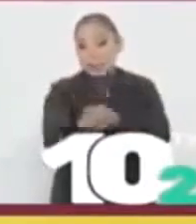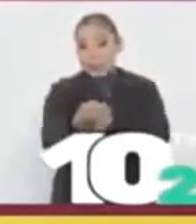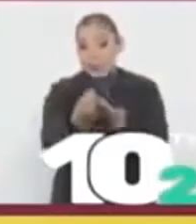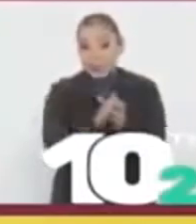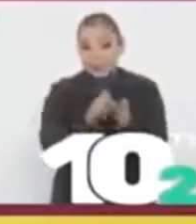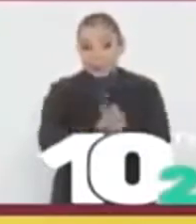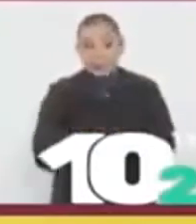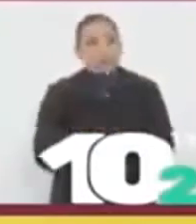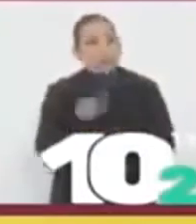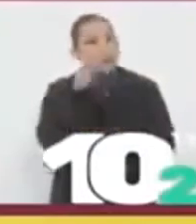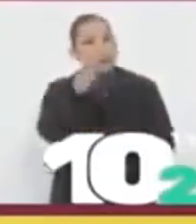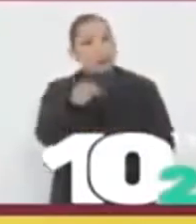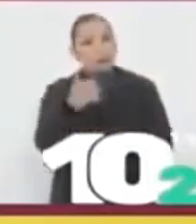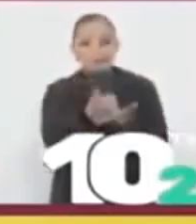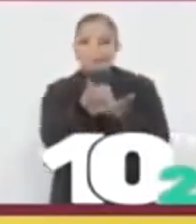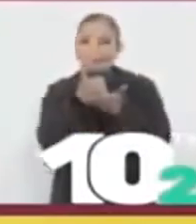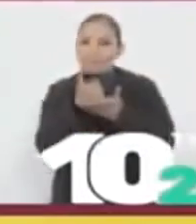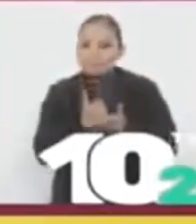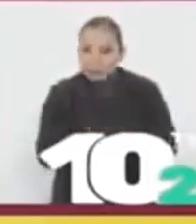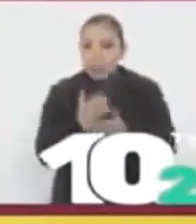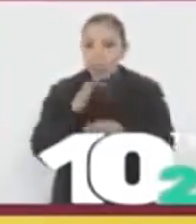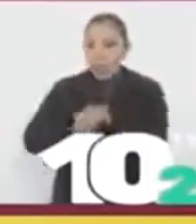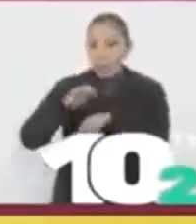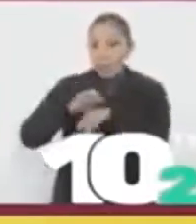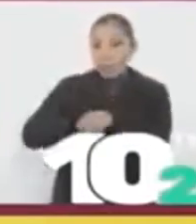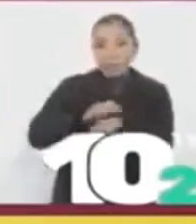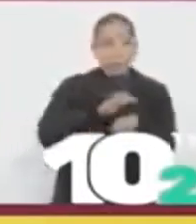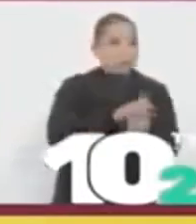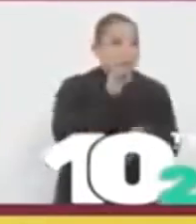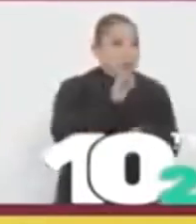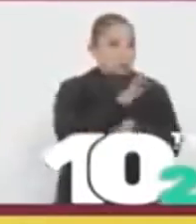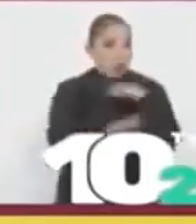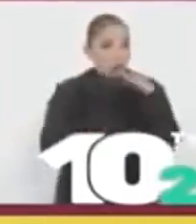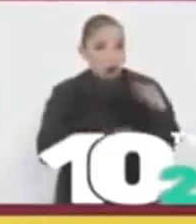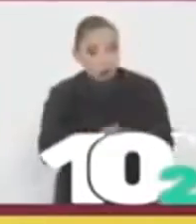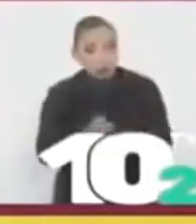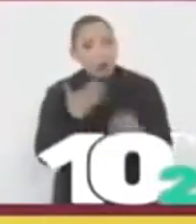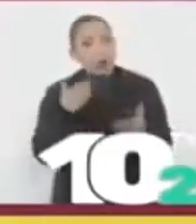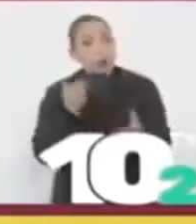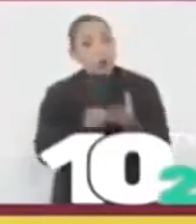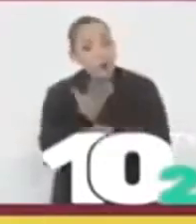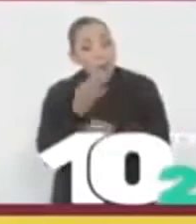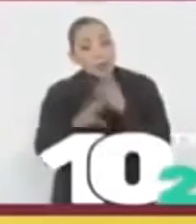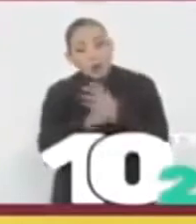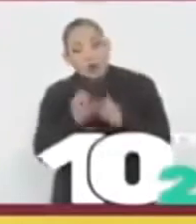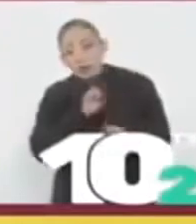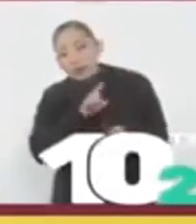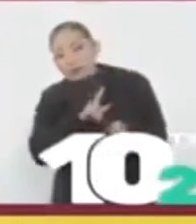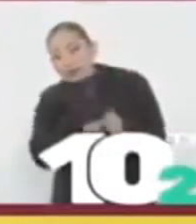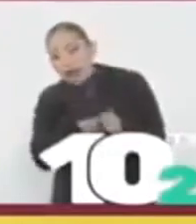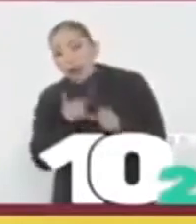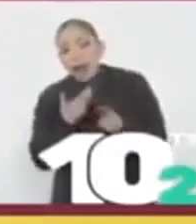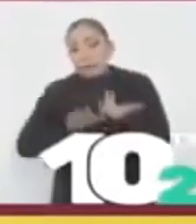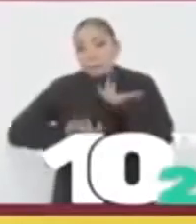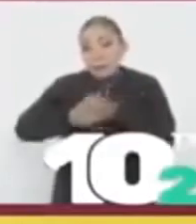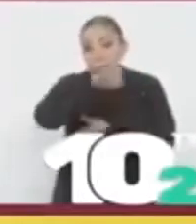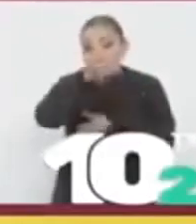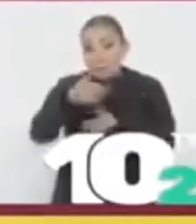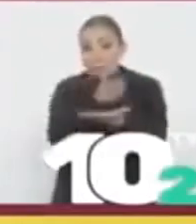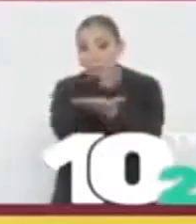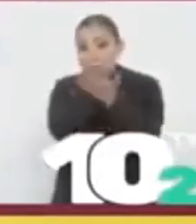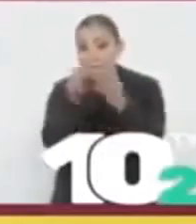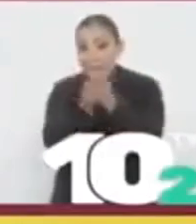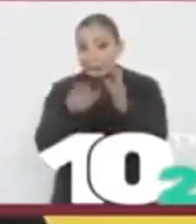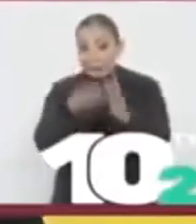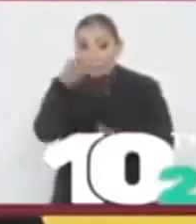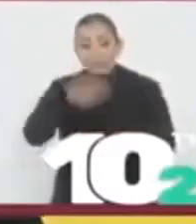esta sesión. Si ustedes nos ayudan, nuestros amigos y amigas van a tener cosas nuevas y especiales que compartir cuando regresen